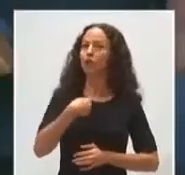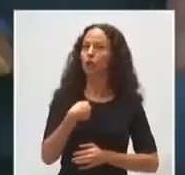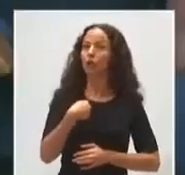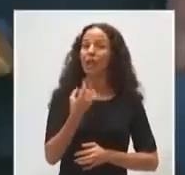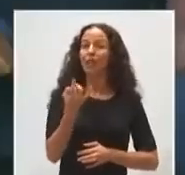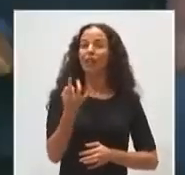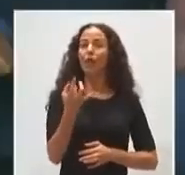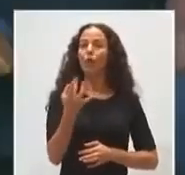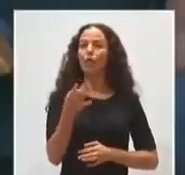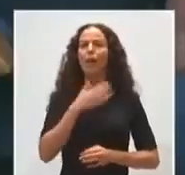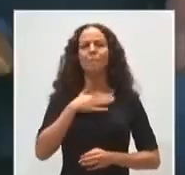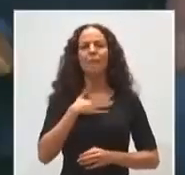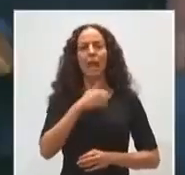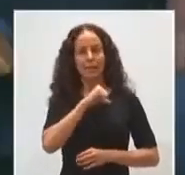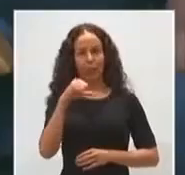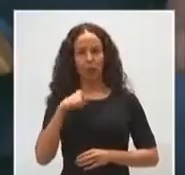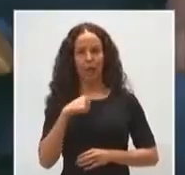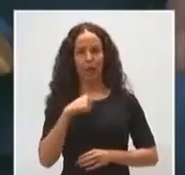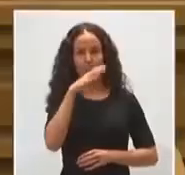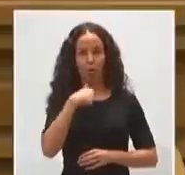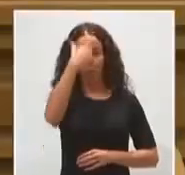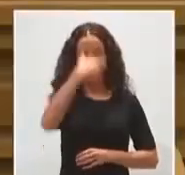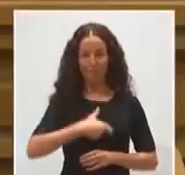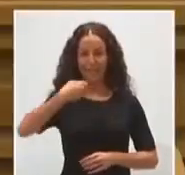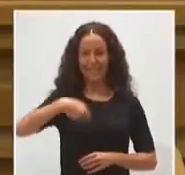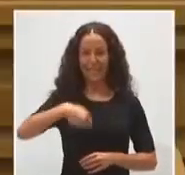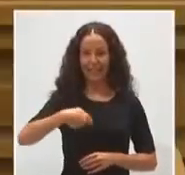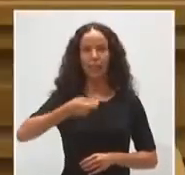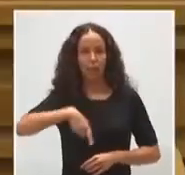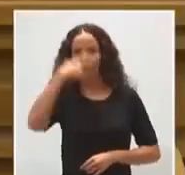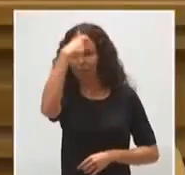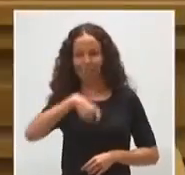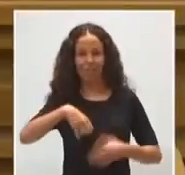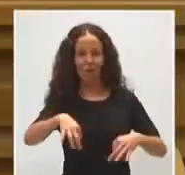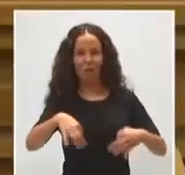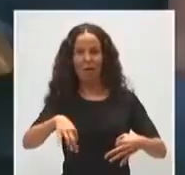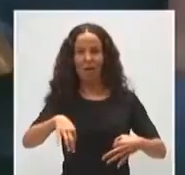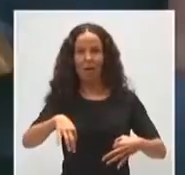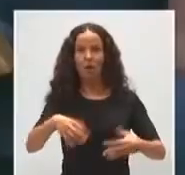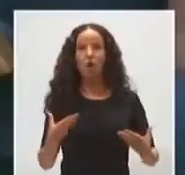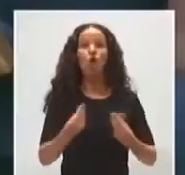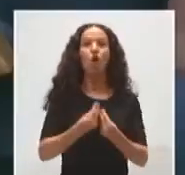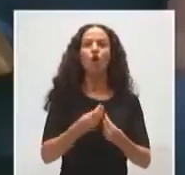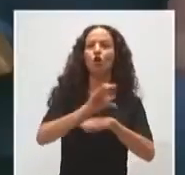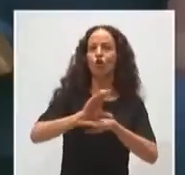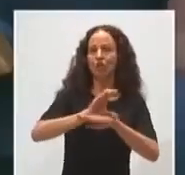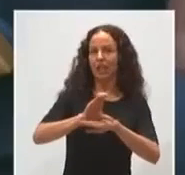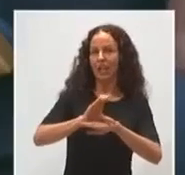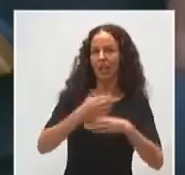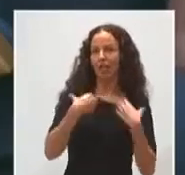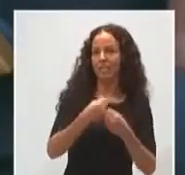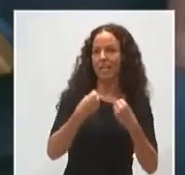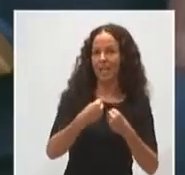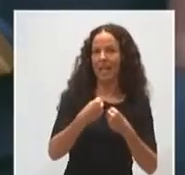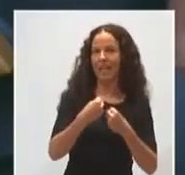personal como presidente y como ciudadano con el consejero de sanidad y con